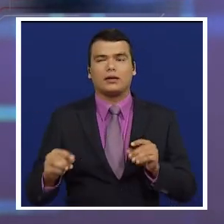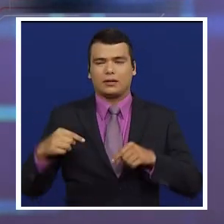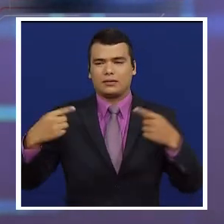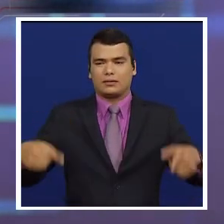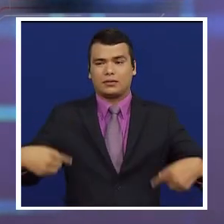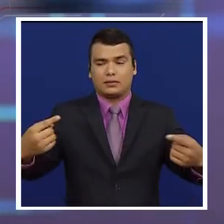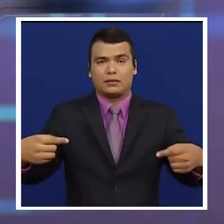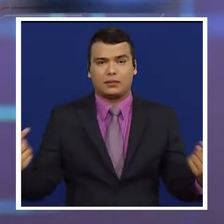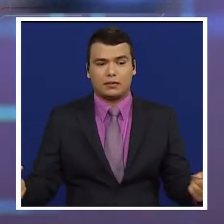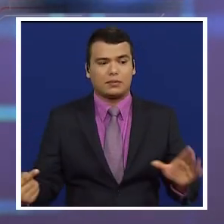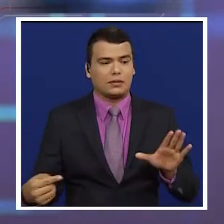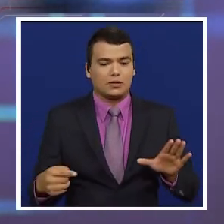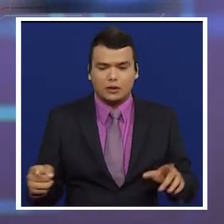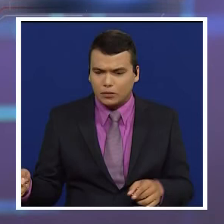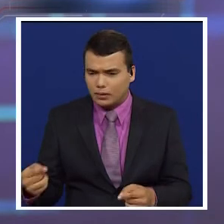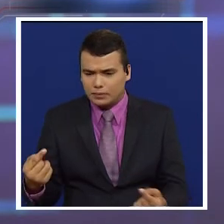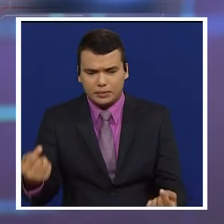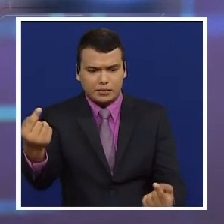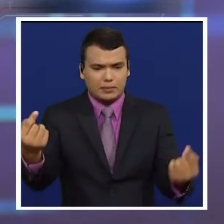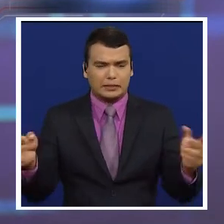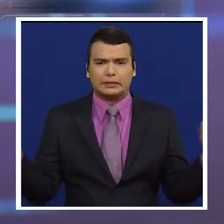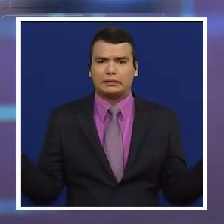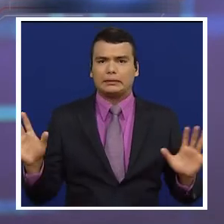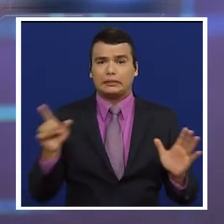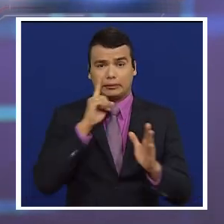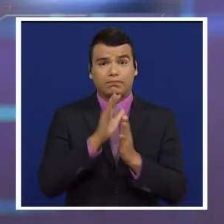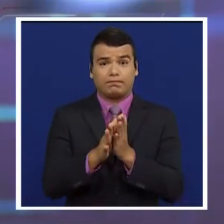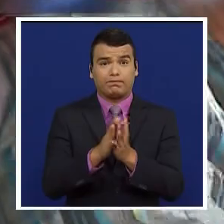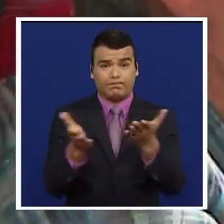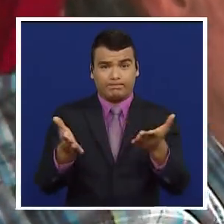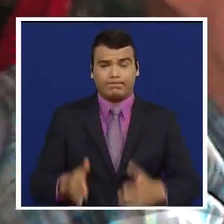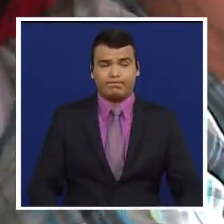sus desplazamientos, informa nuestro director Oscar López Noguera.